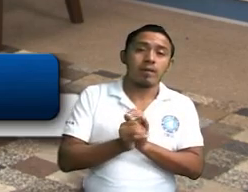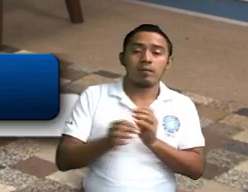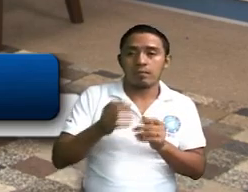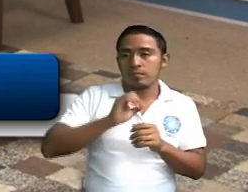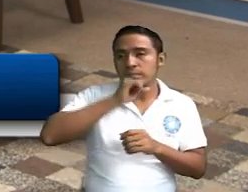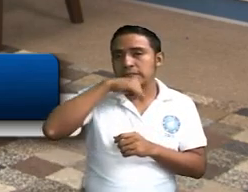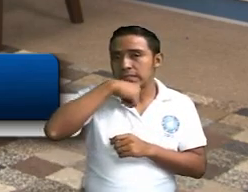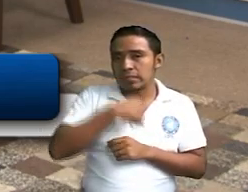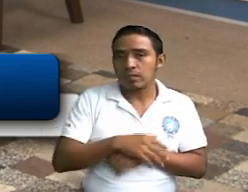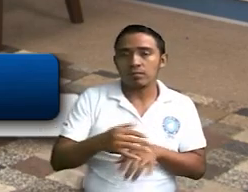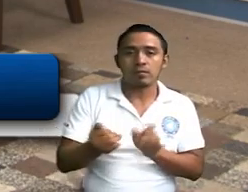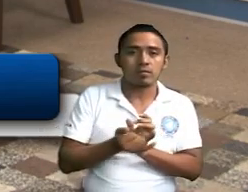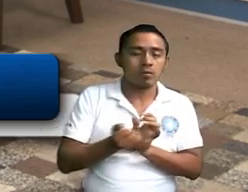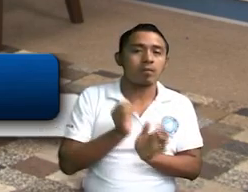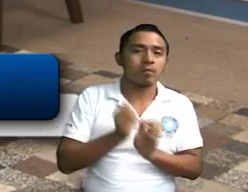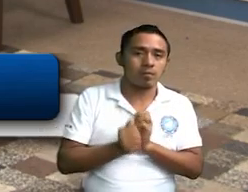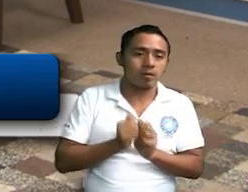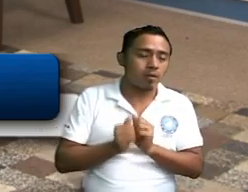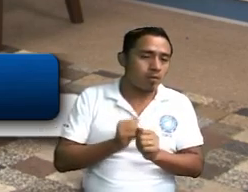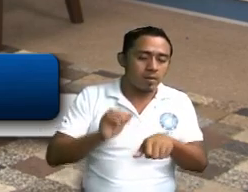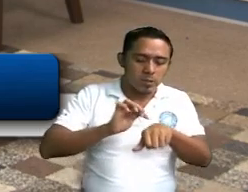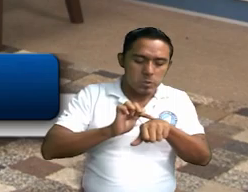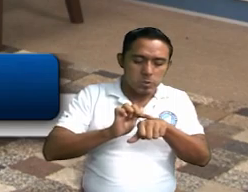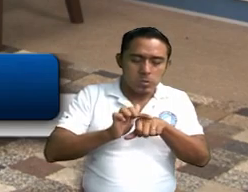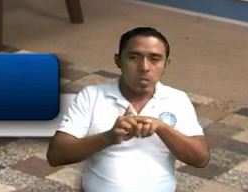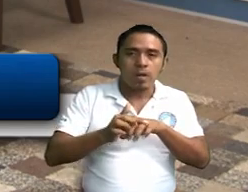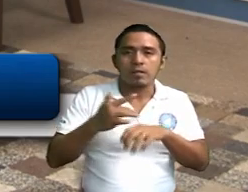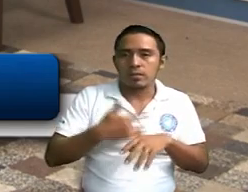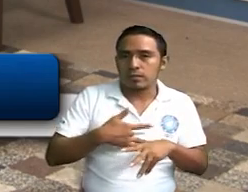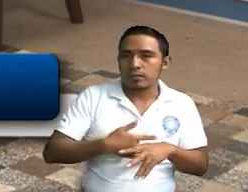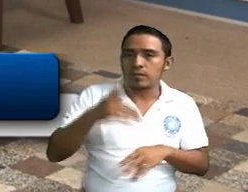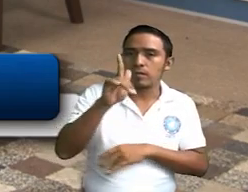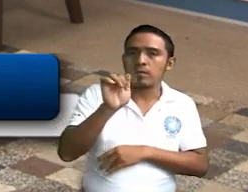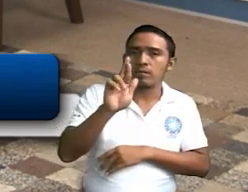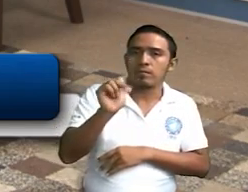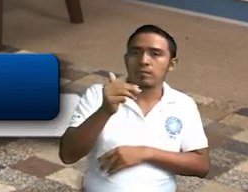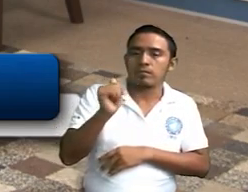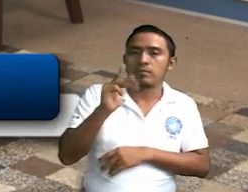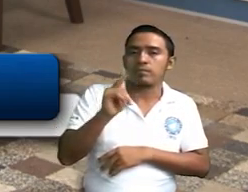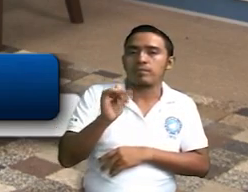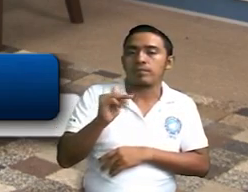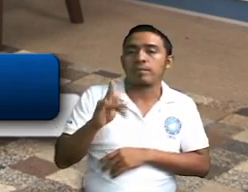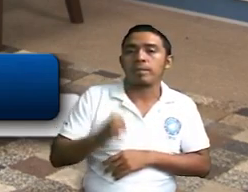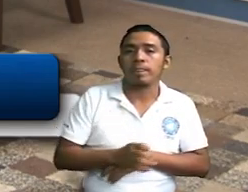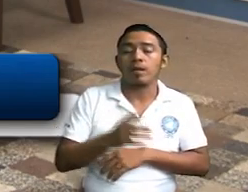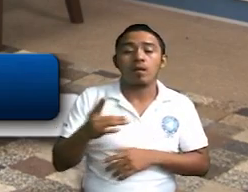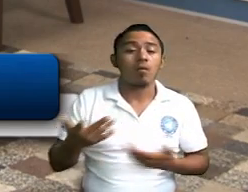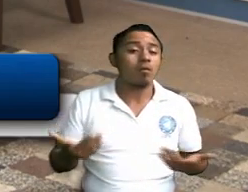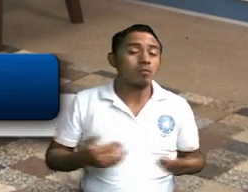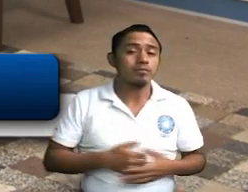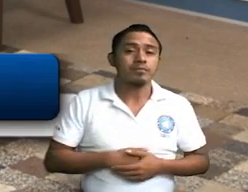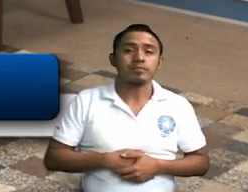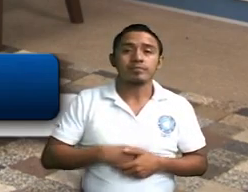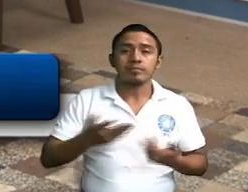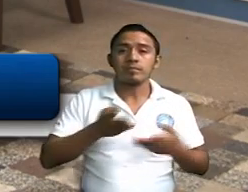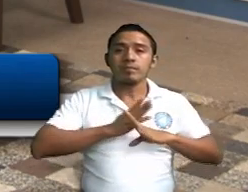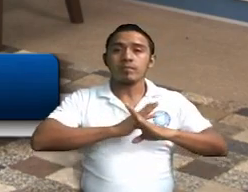desgaste, pero no todos vamos a presentar un desgaste que vaya a requerir un tratamiento desde el punto de vista ortopédico. Entonces, para prevenir estas